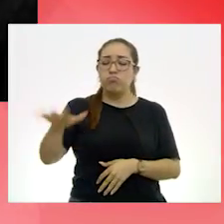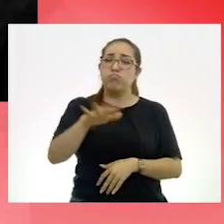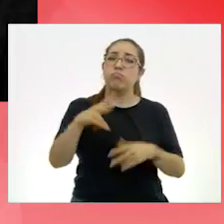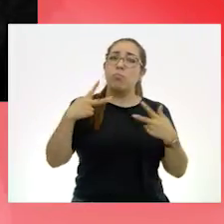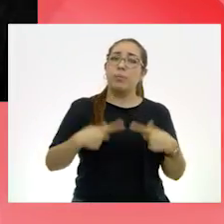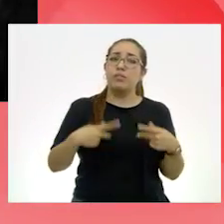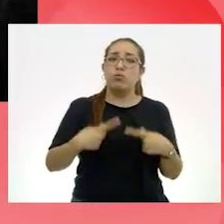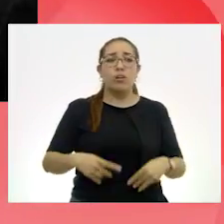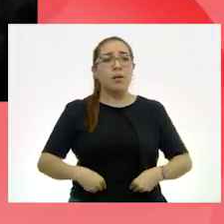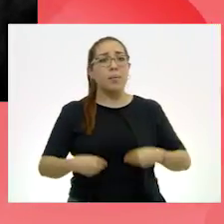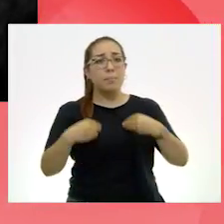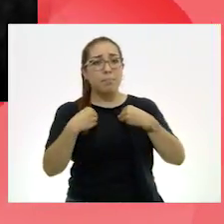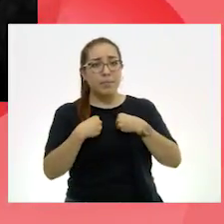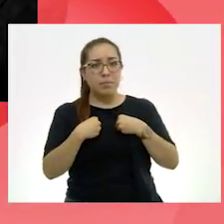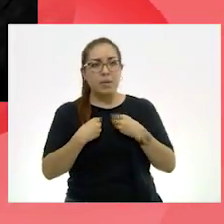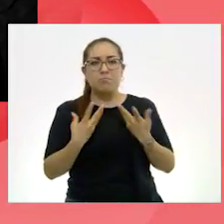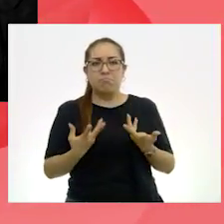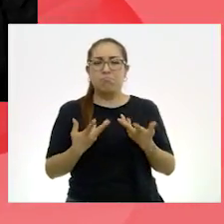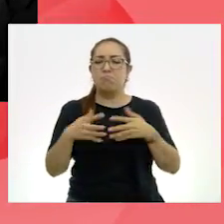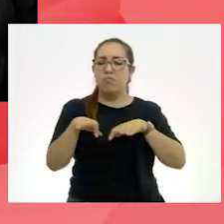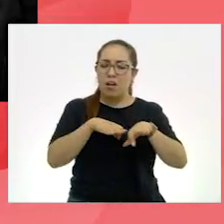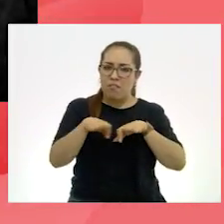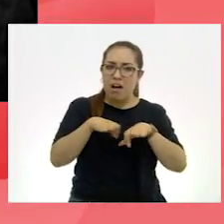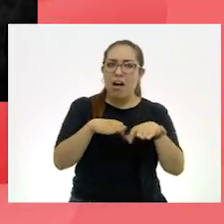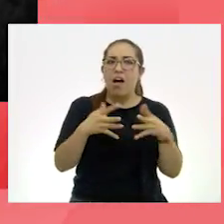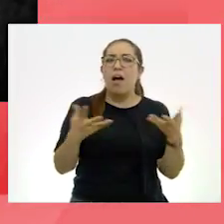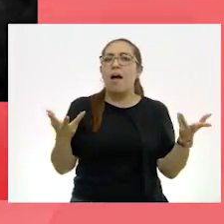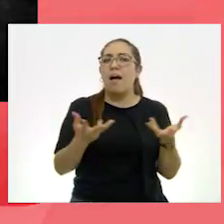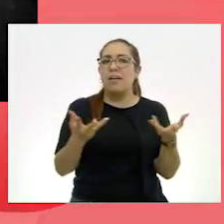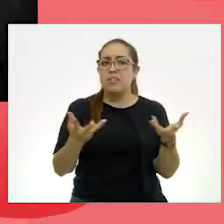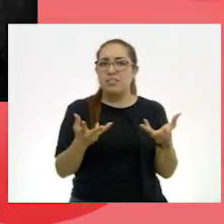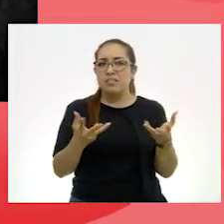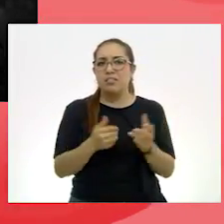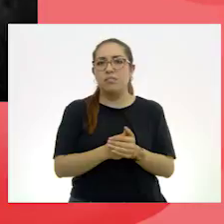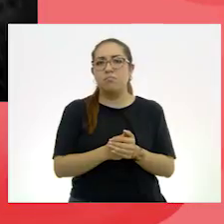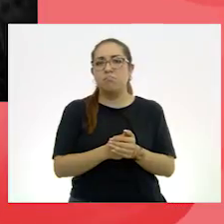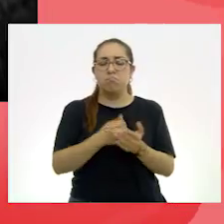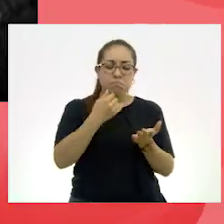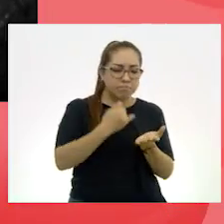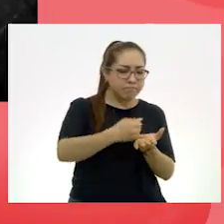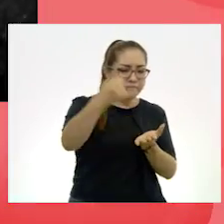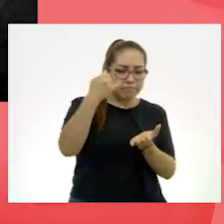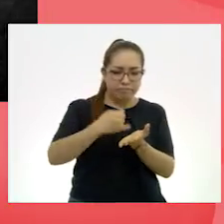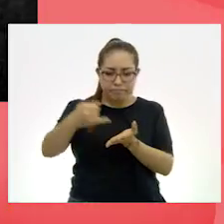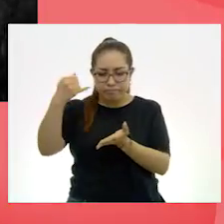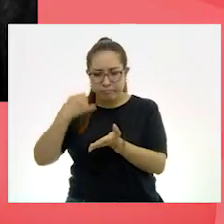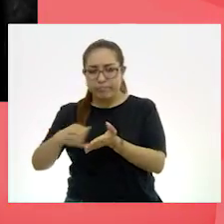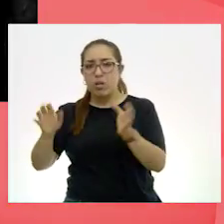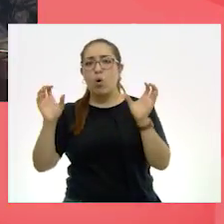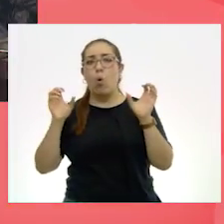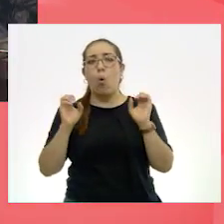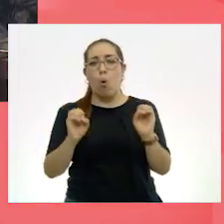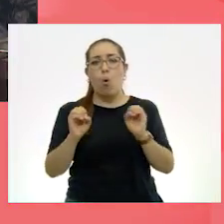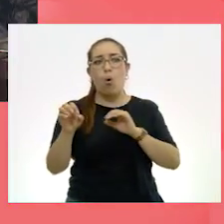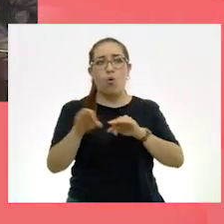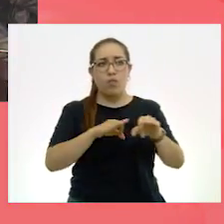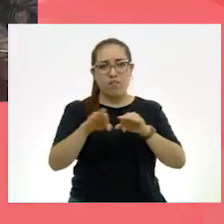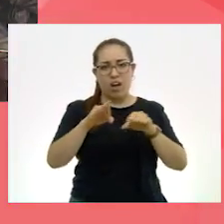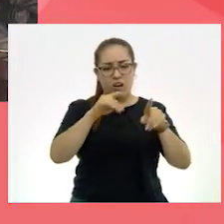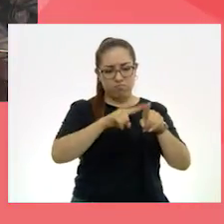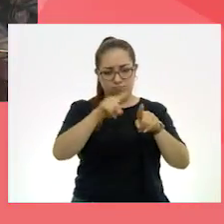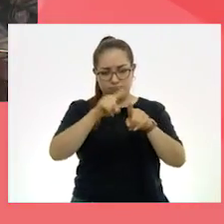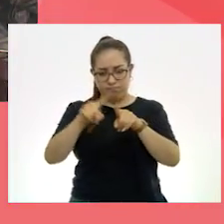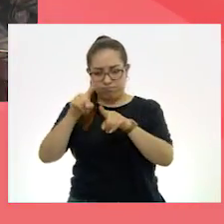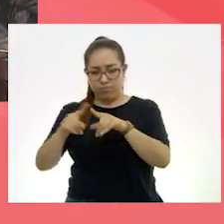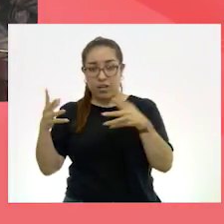trabaja o alquilando tierras o trabajando en los cañaverales o trabajando en el ingenio.